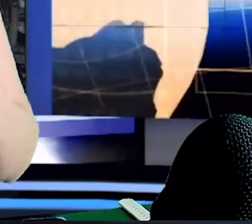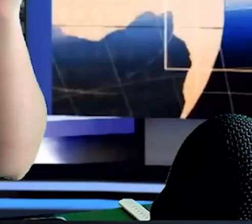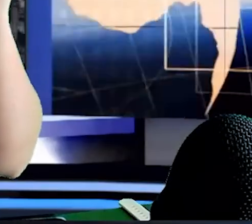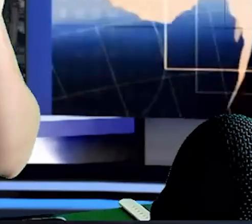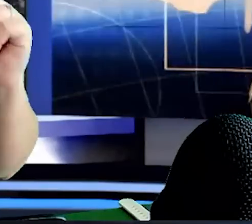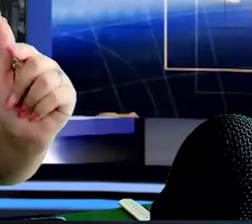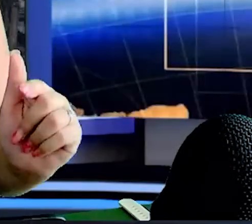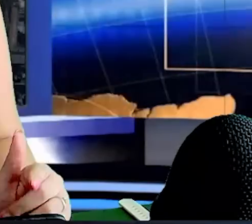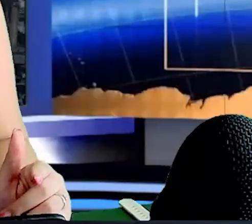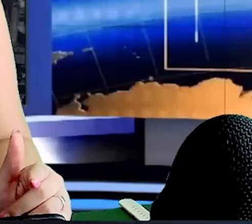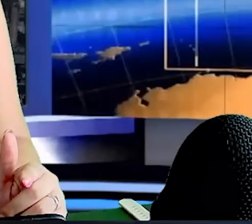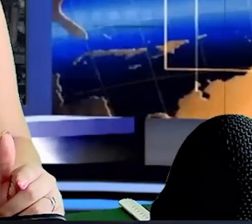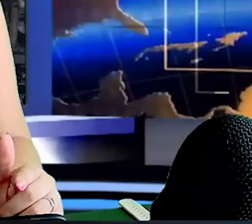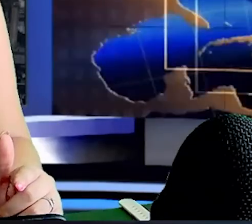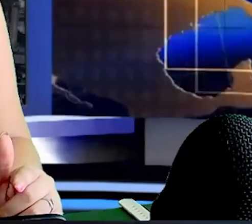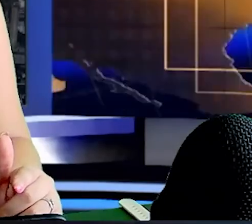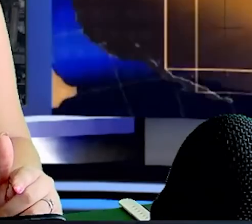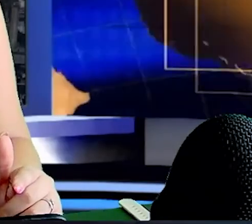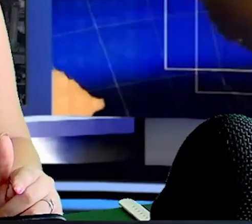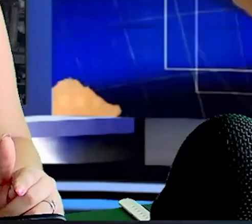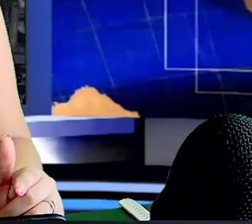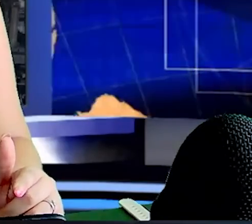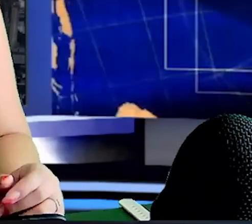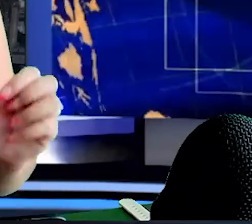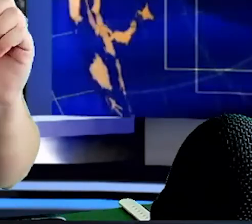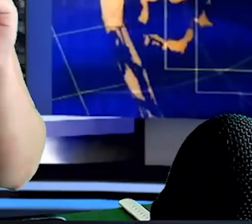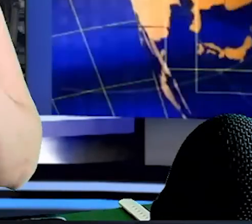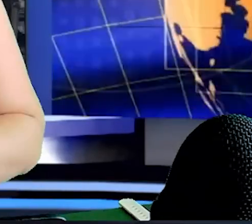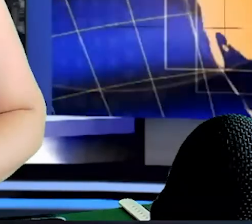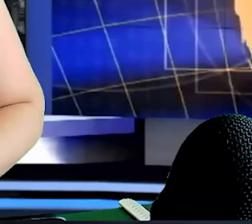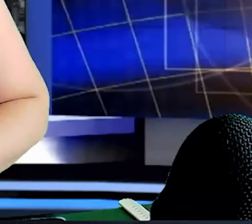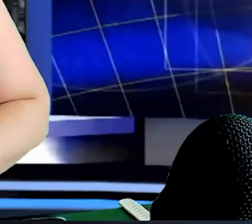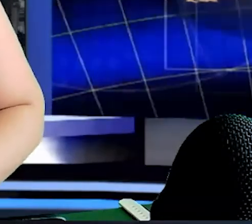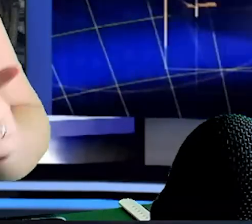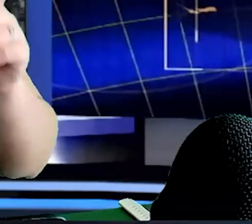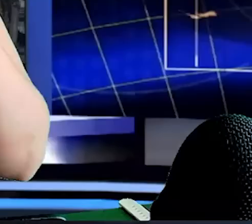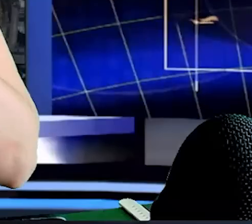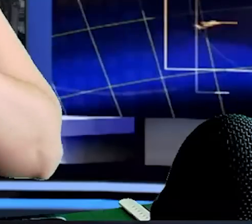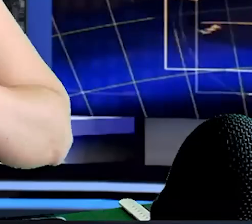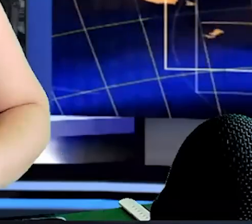notificaciones. Déjenos su opinión en la caja de los comentarios, síganos en nuestras redes